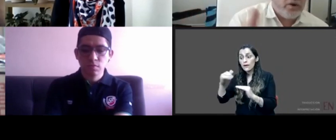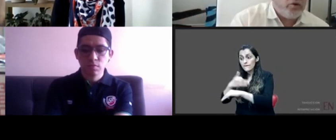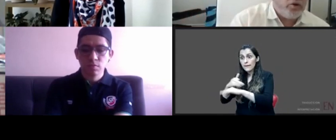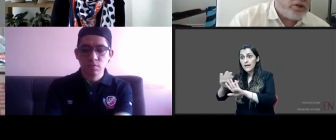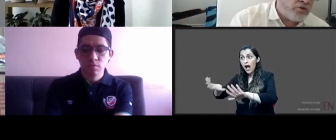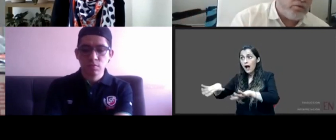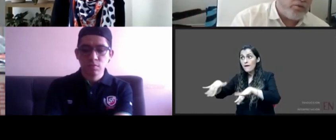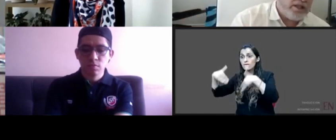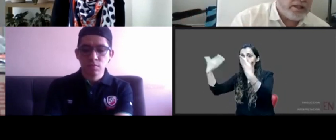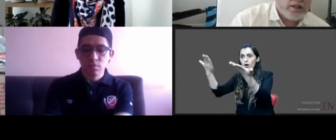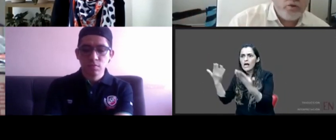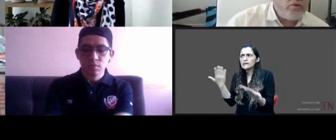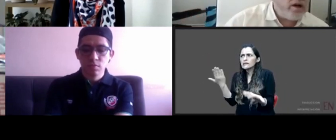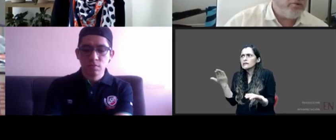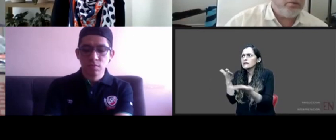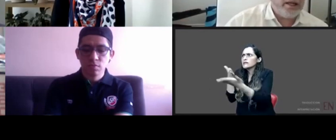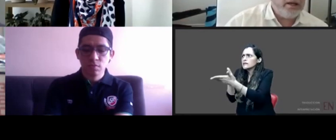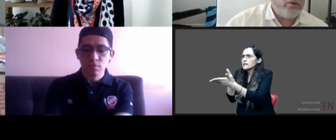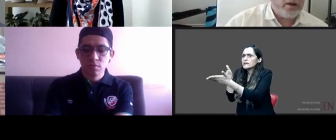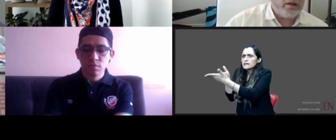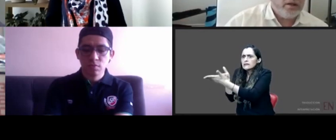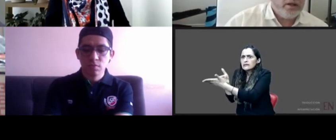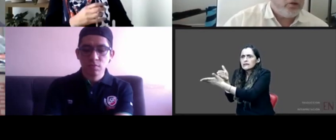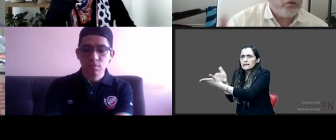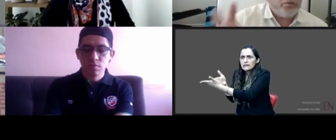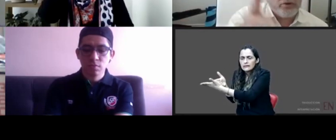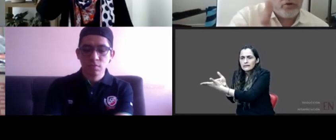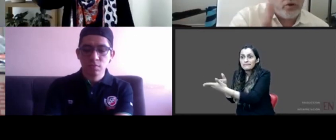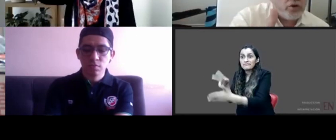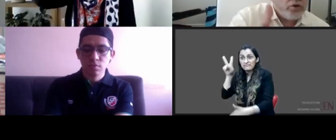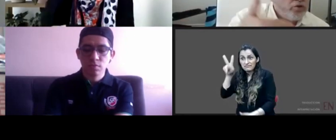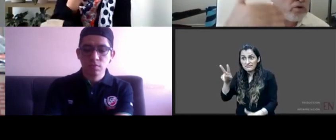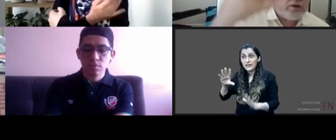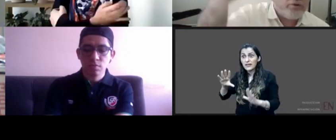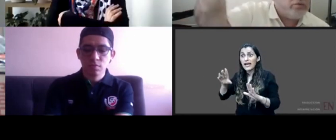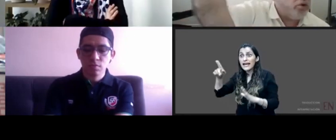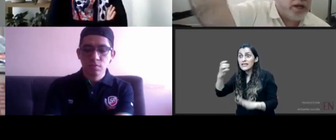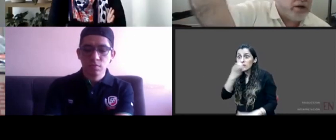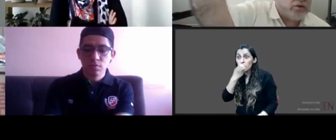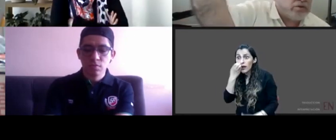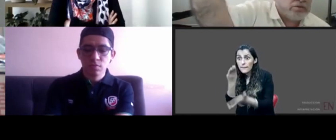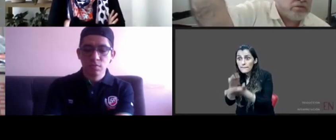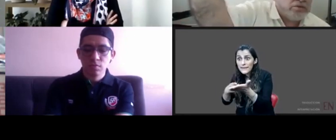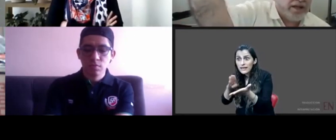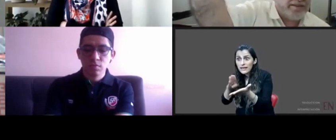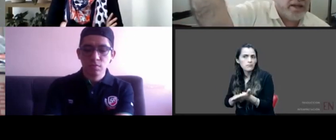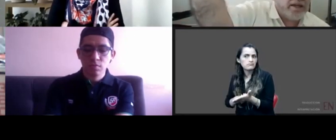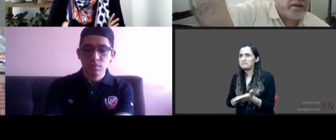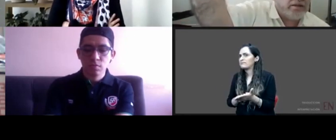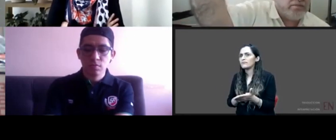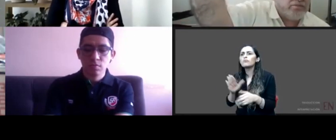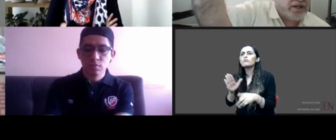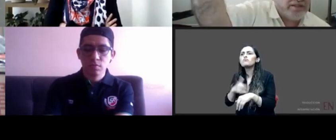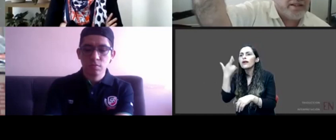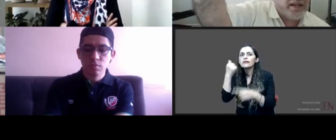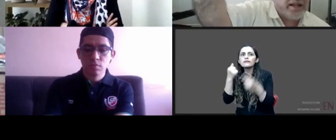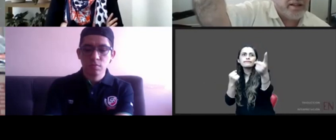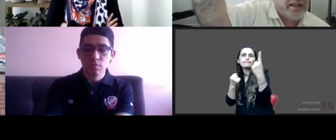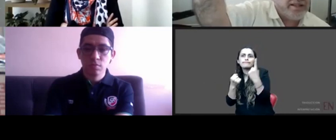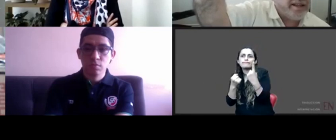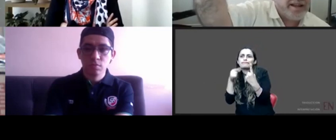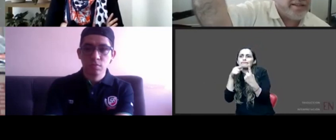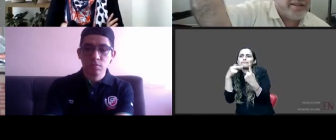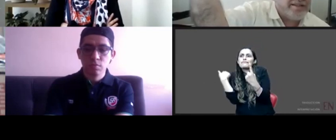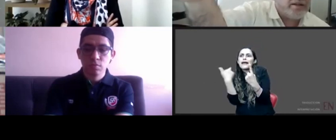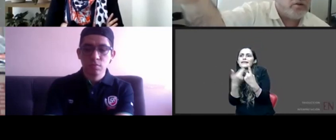su educación en su comunidad nunca fue bilingüe. Y su profesor nunca fue un modelo a seguir, porque ni siquiera